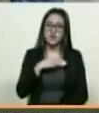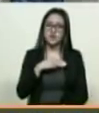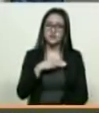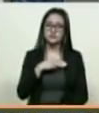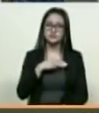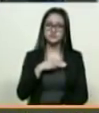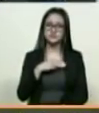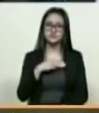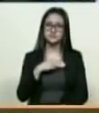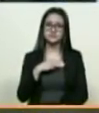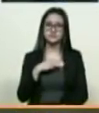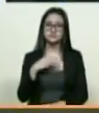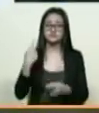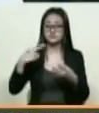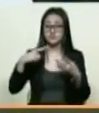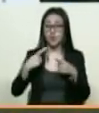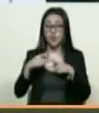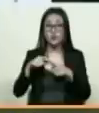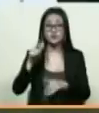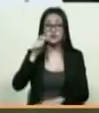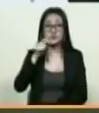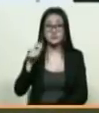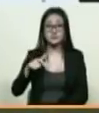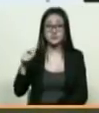Soberano. El resto de los compañeros